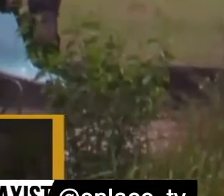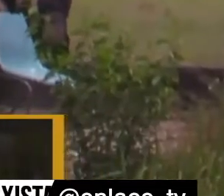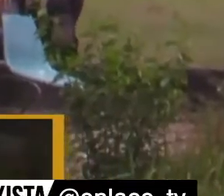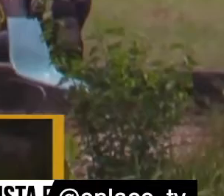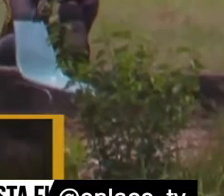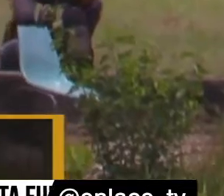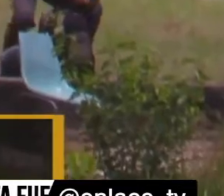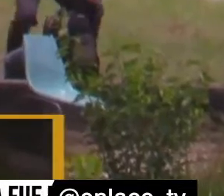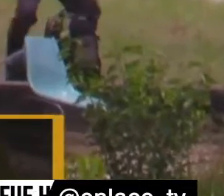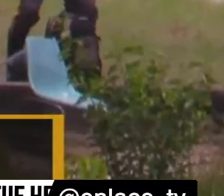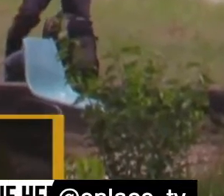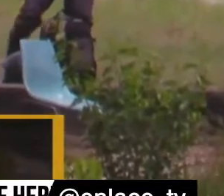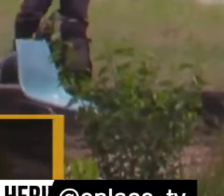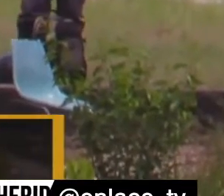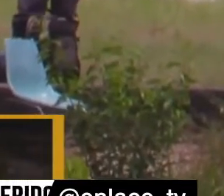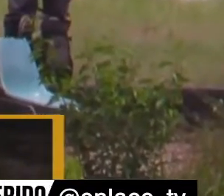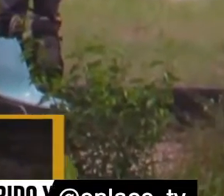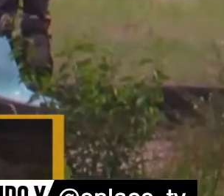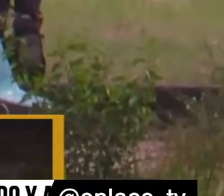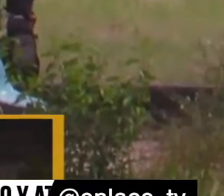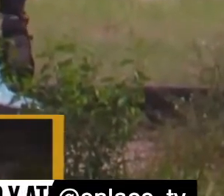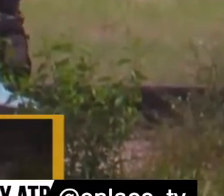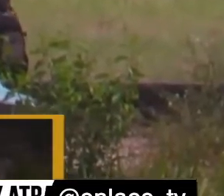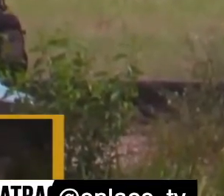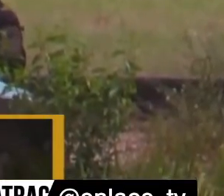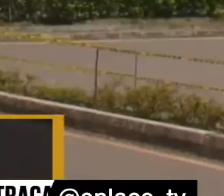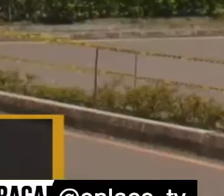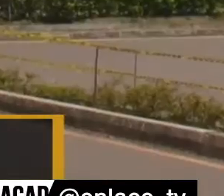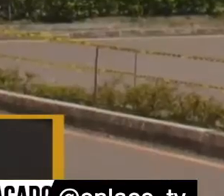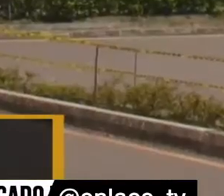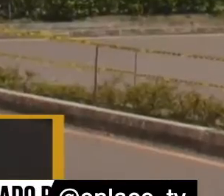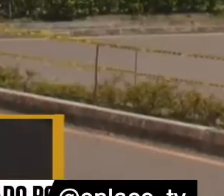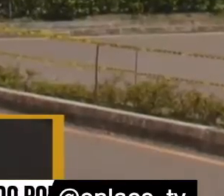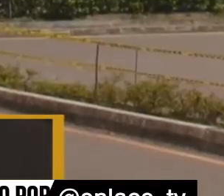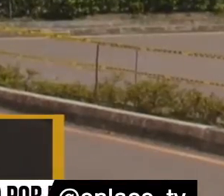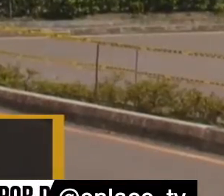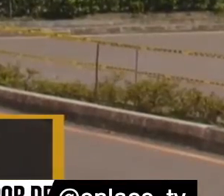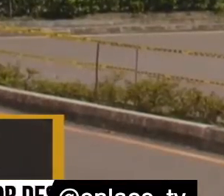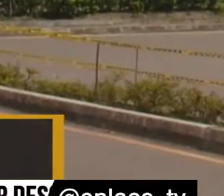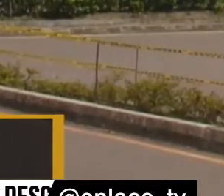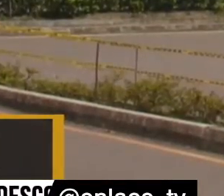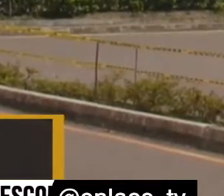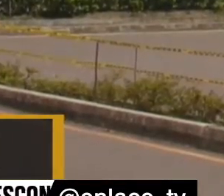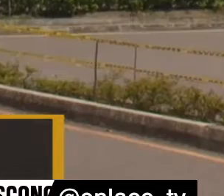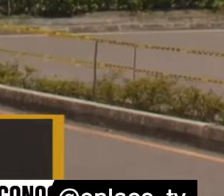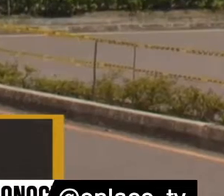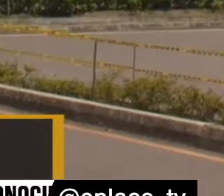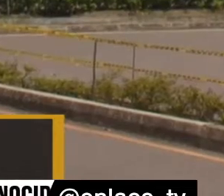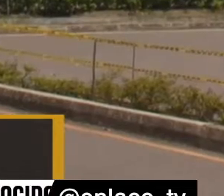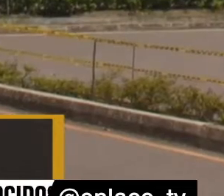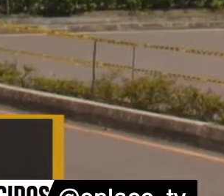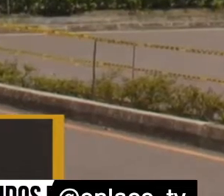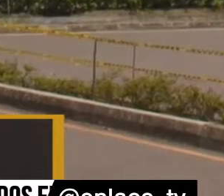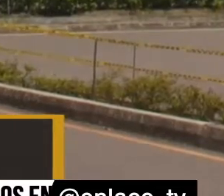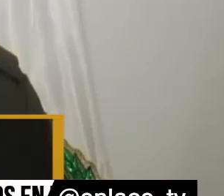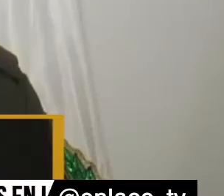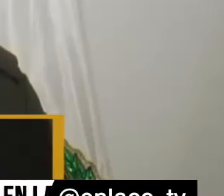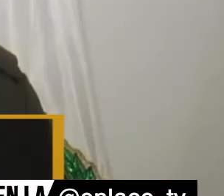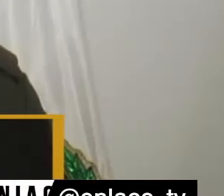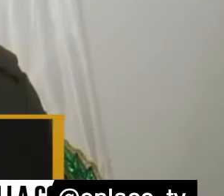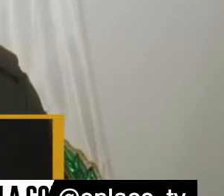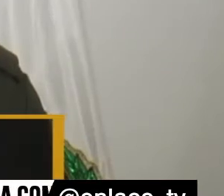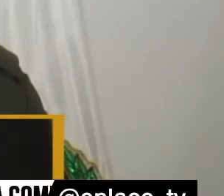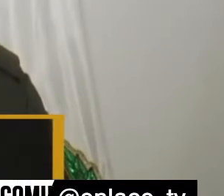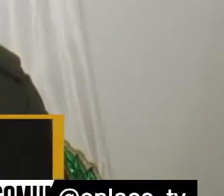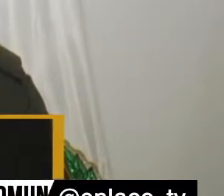este accidente aéreo que se presentó en la ciudad de Barranca Bermeja. Fueron trasladadas al Centro Médico Asistencial del Hospital Regional, inicialmente el reporte que nos dan, pero para mirar